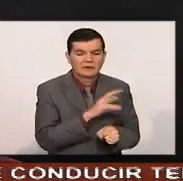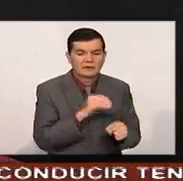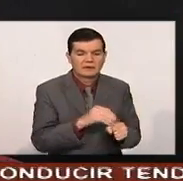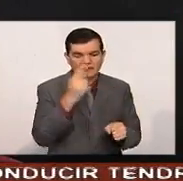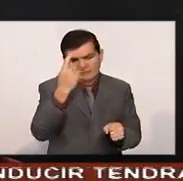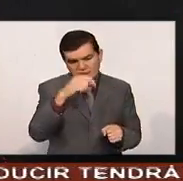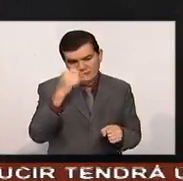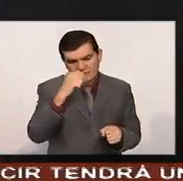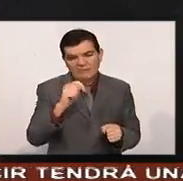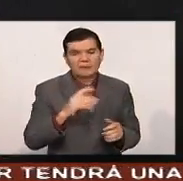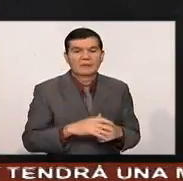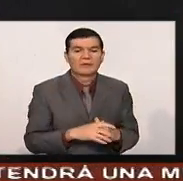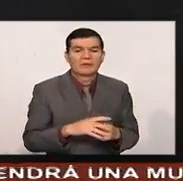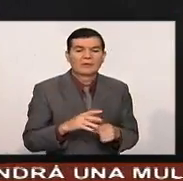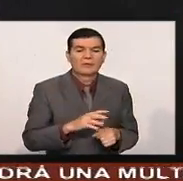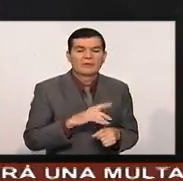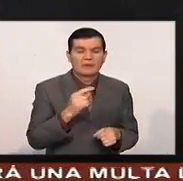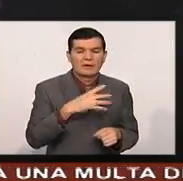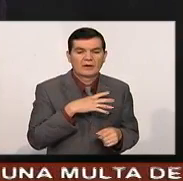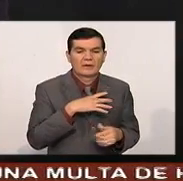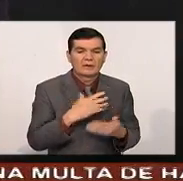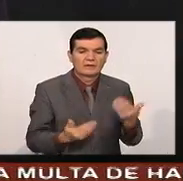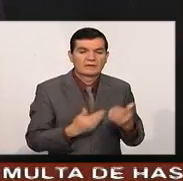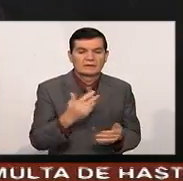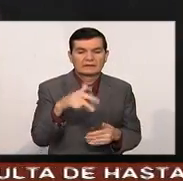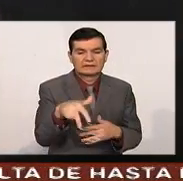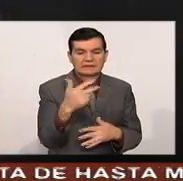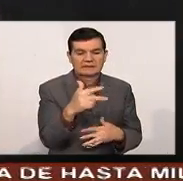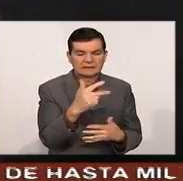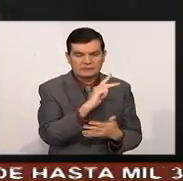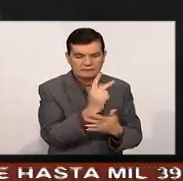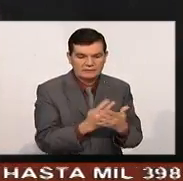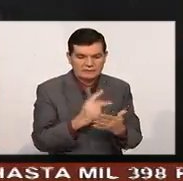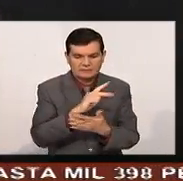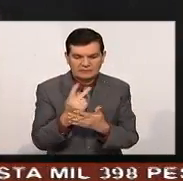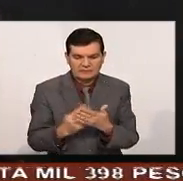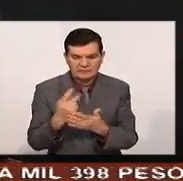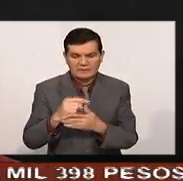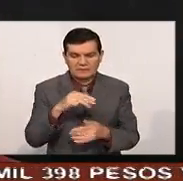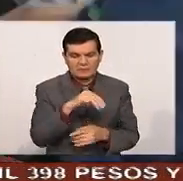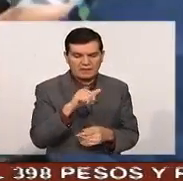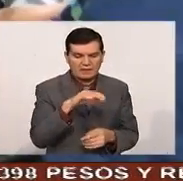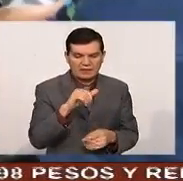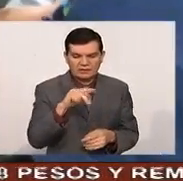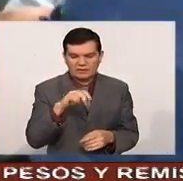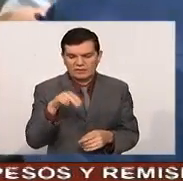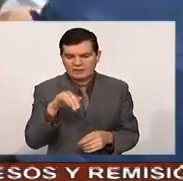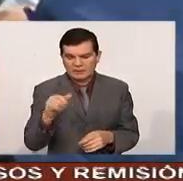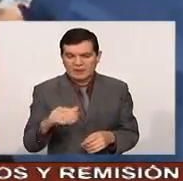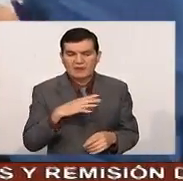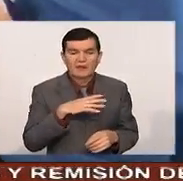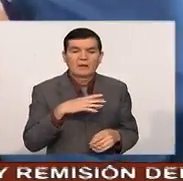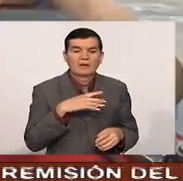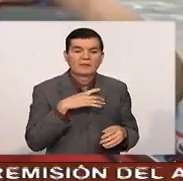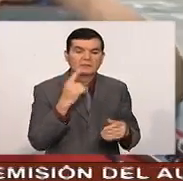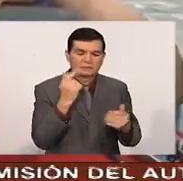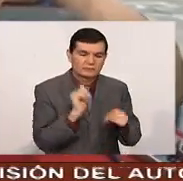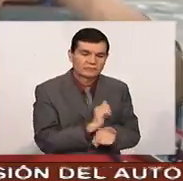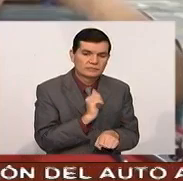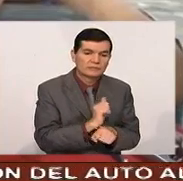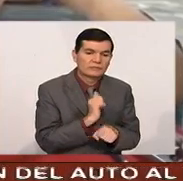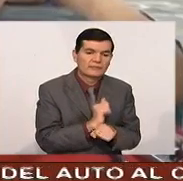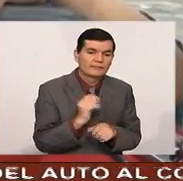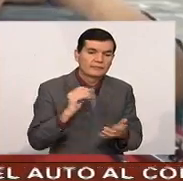sector técnico-tecnológico. Hoy ofrecemos 13 programas, uno de ellos es mecatrónica con especialidad en el área automotriz,